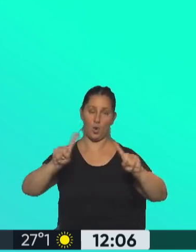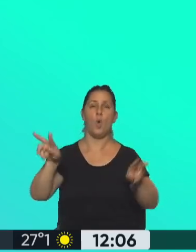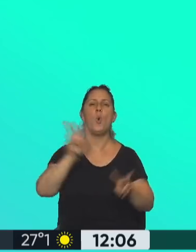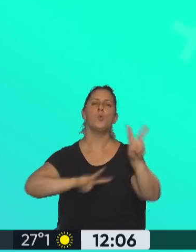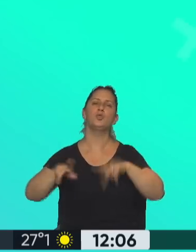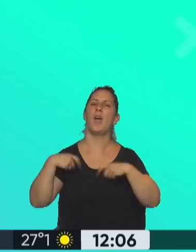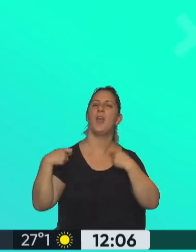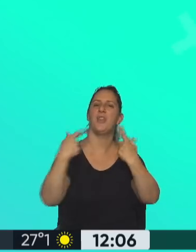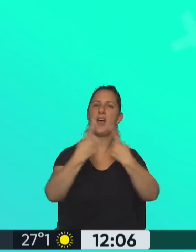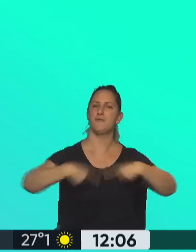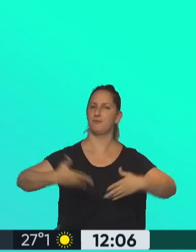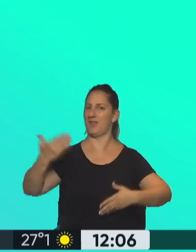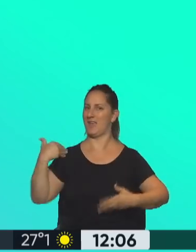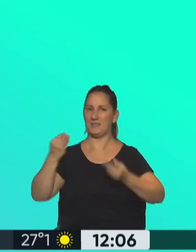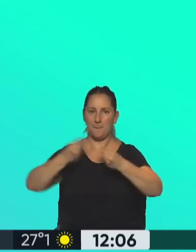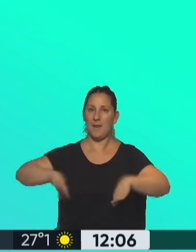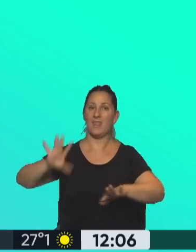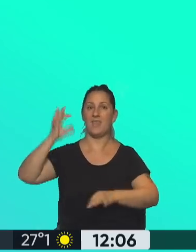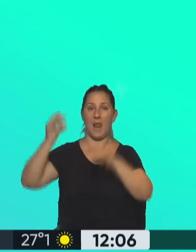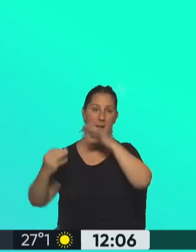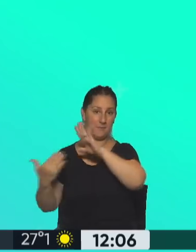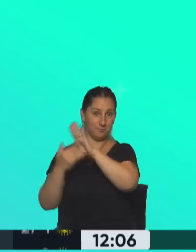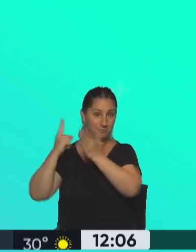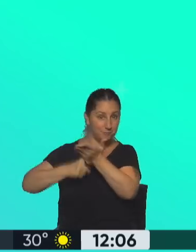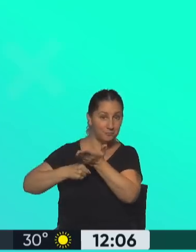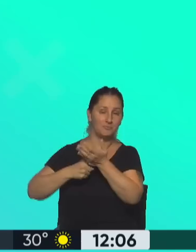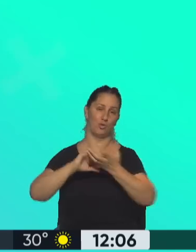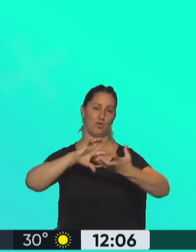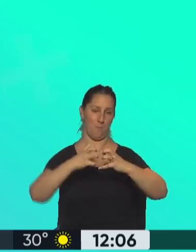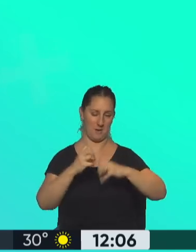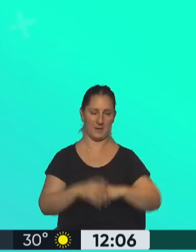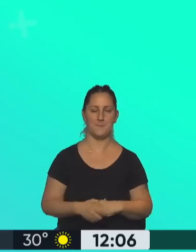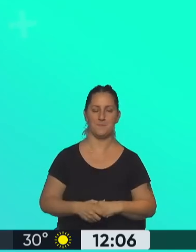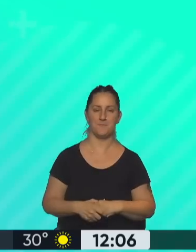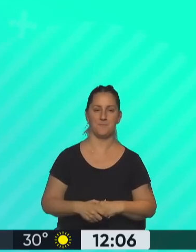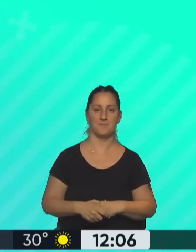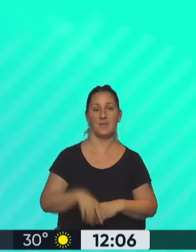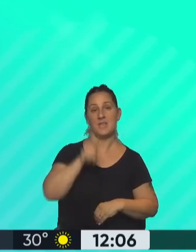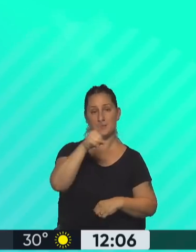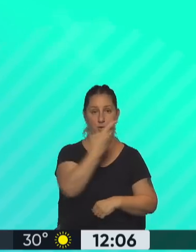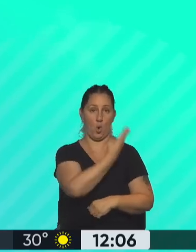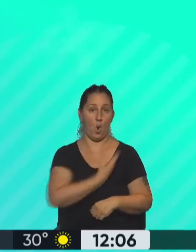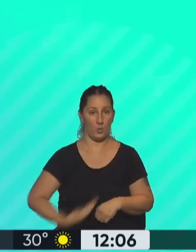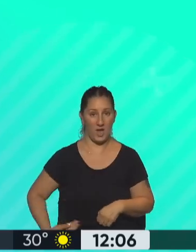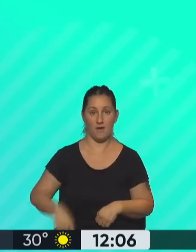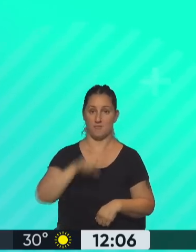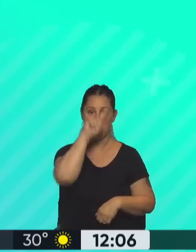las pérdidas que esta medida cautelar les produce. Bueno, aquí está la respuesta entonces del gobierno